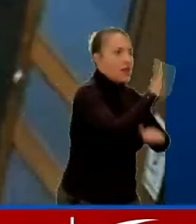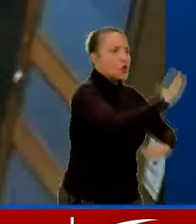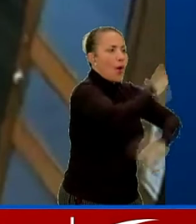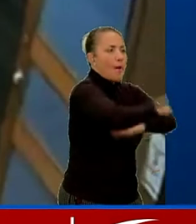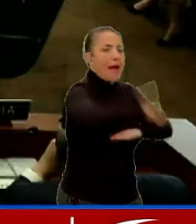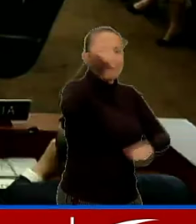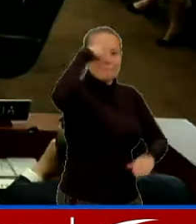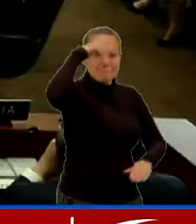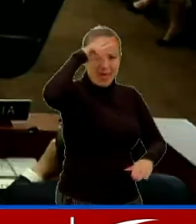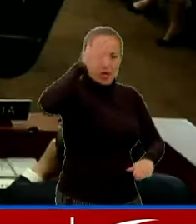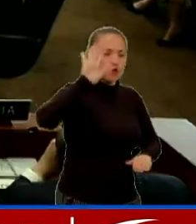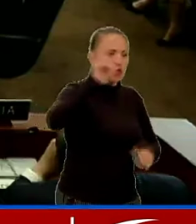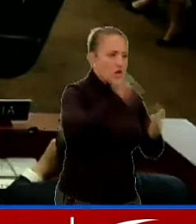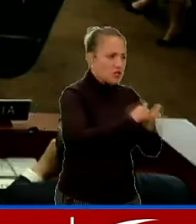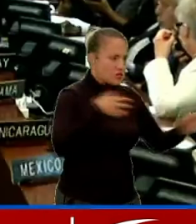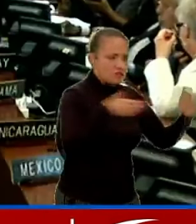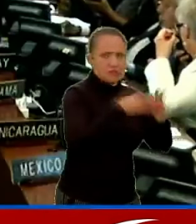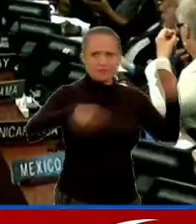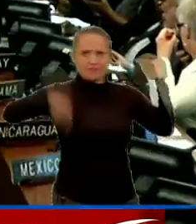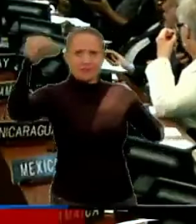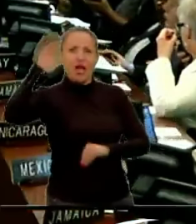por los países miembros de la oa